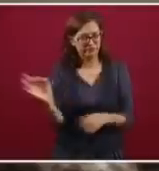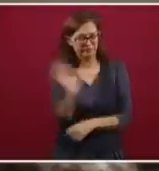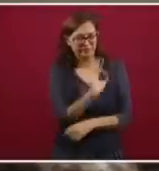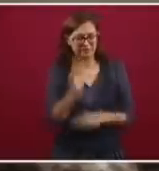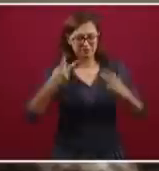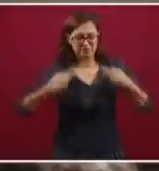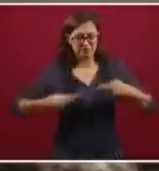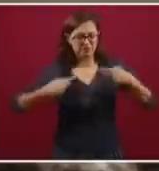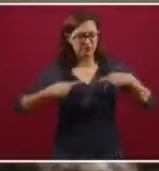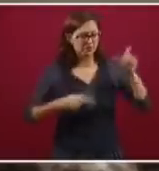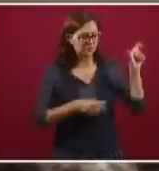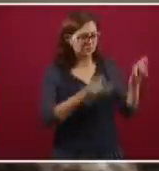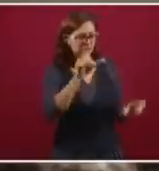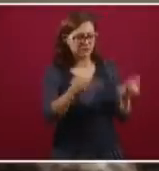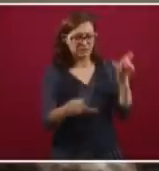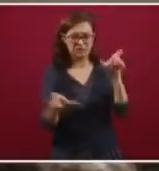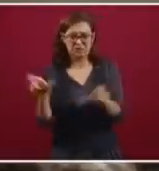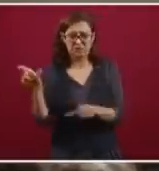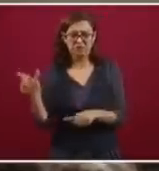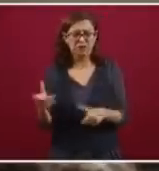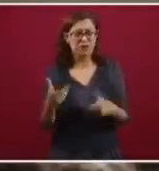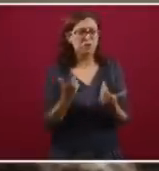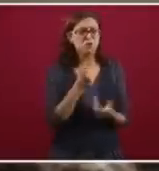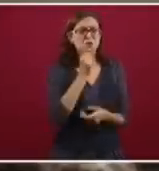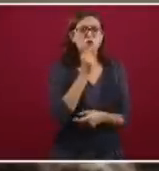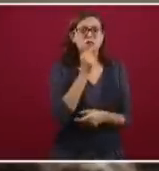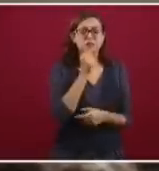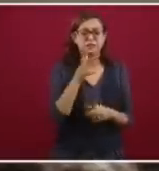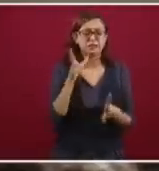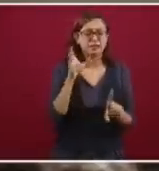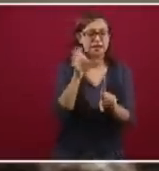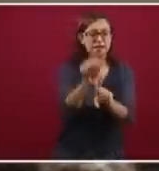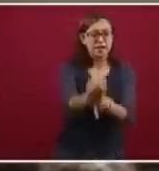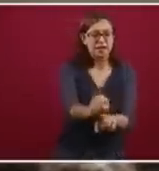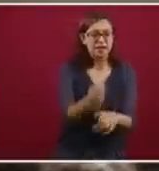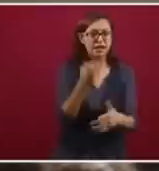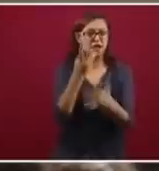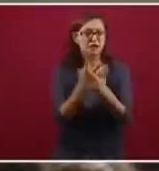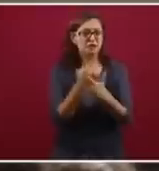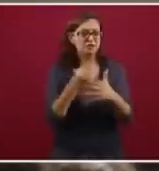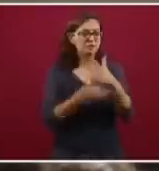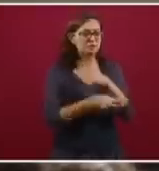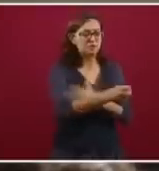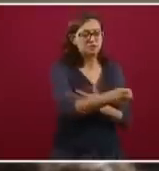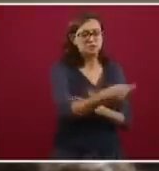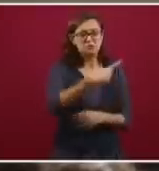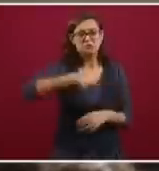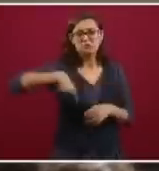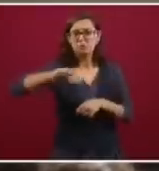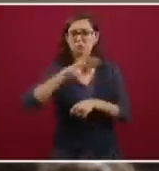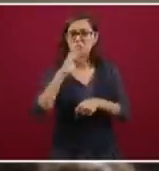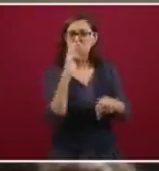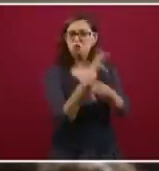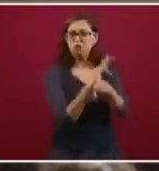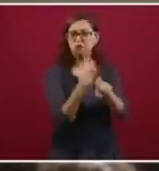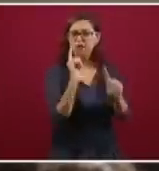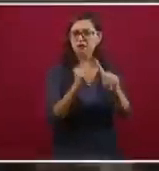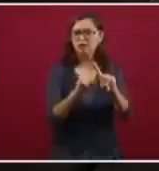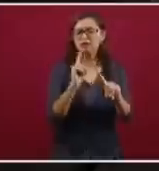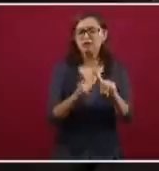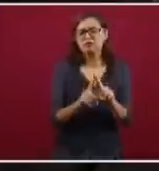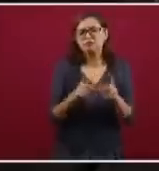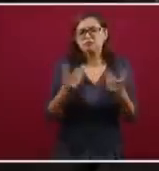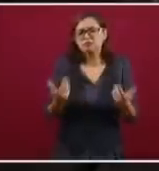no está del todo extinguido? ¿Qué seguridad ofrece la Cuarta Transformación, a sus mandos